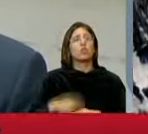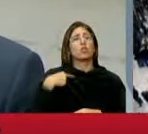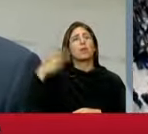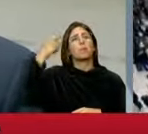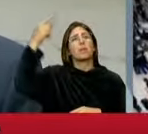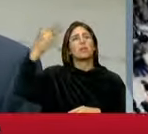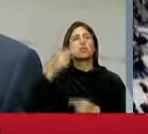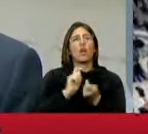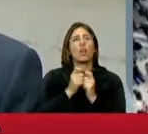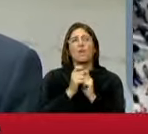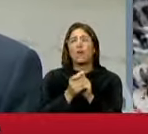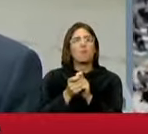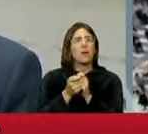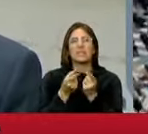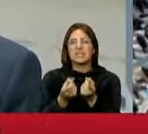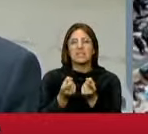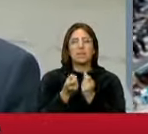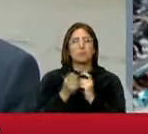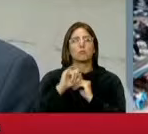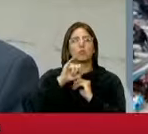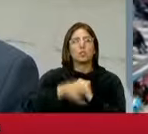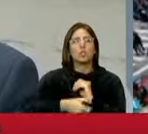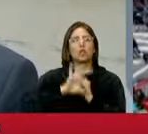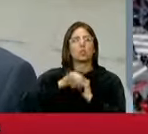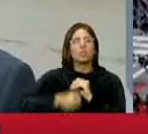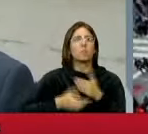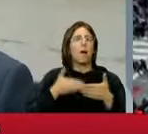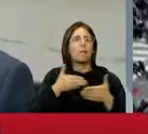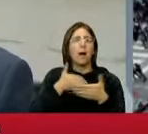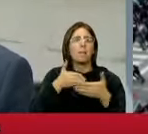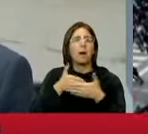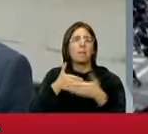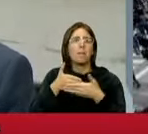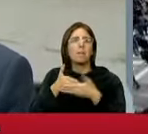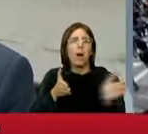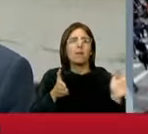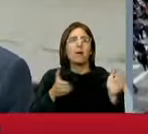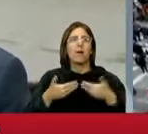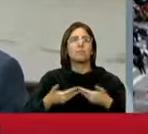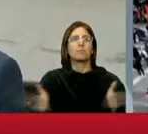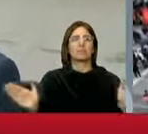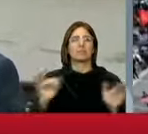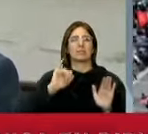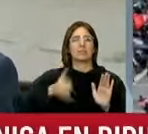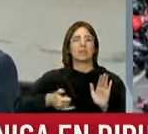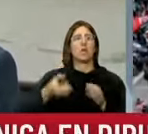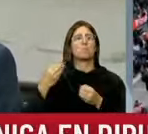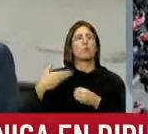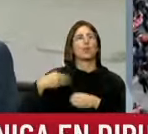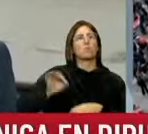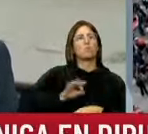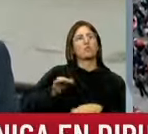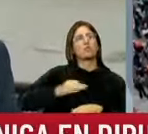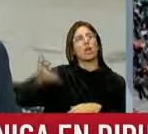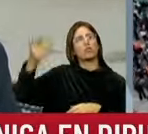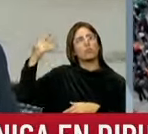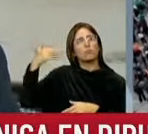oficialismo y de algunos sectores cercanos al oficialismo. Pichetto, por ¿no? ejemplo. ¿Eh? Pichetto, por ejemplo. Pichetto,